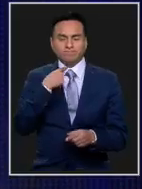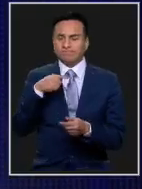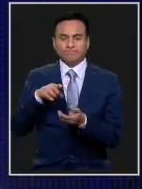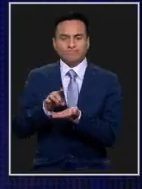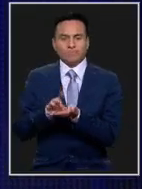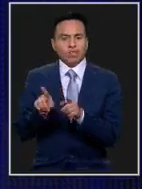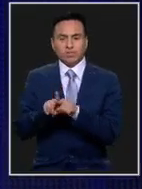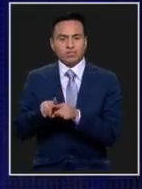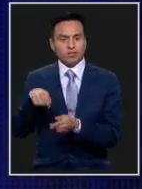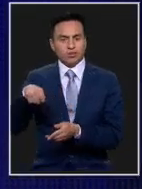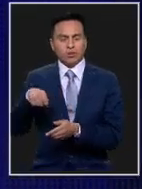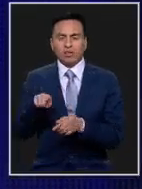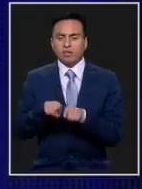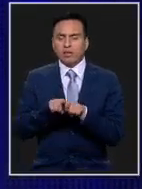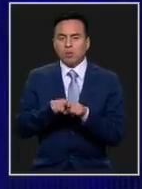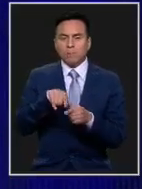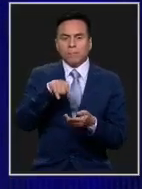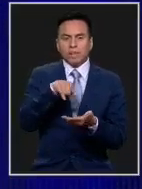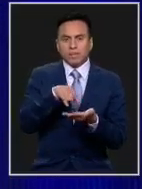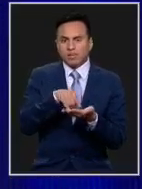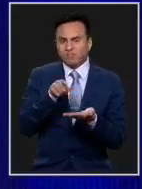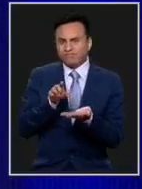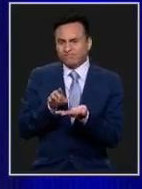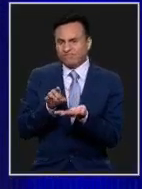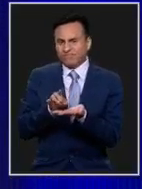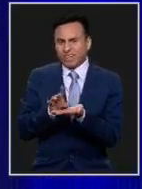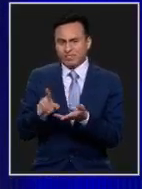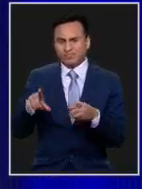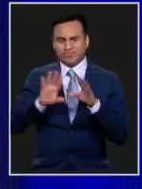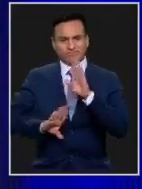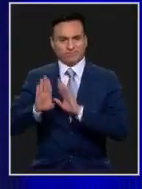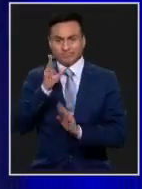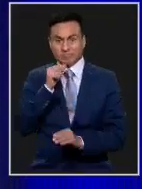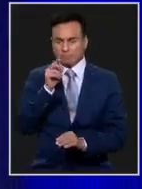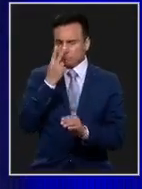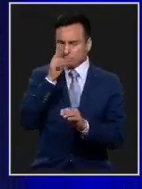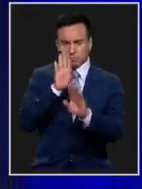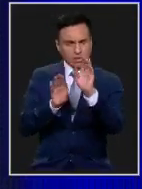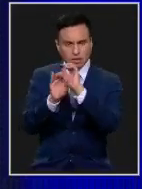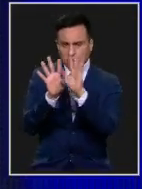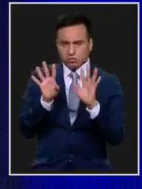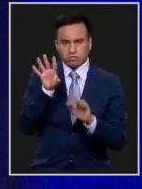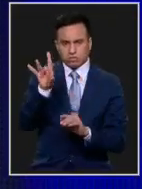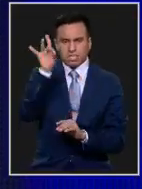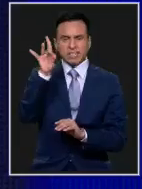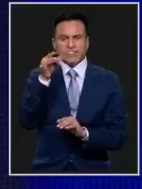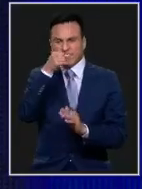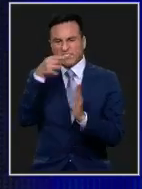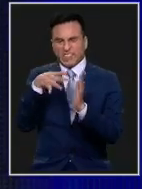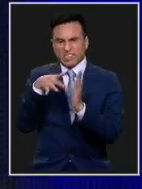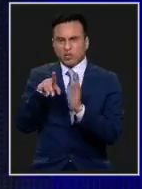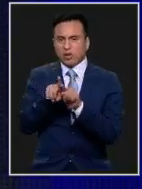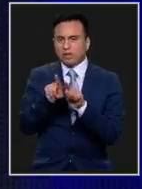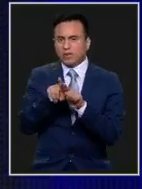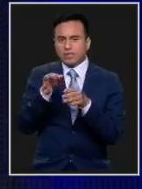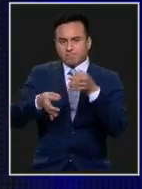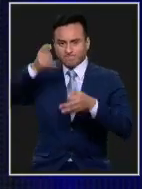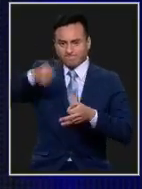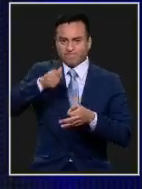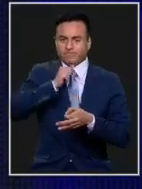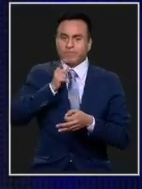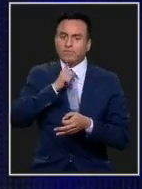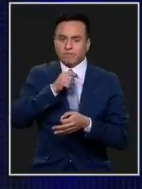y cuando a un parlamentario lo desafor es porque hay indicios claros de que pudo haber habido delito Aunque obviamente falta una sentencia